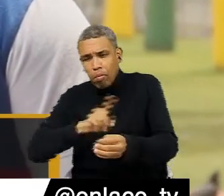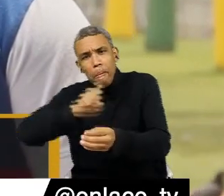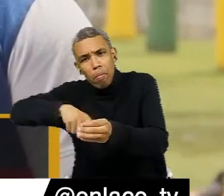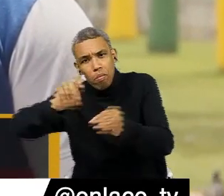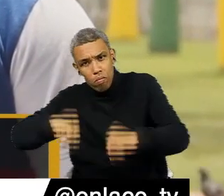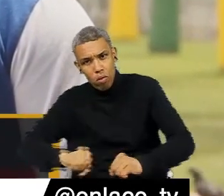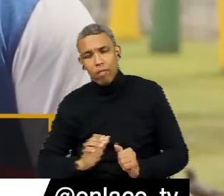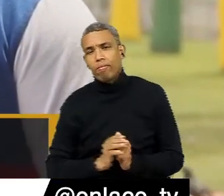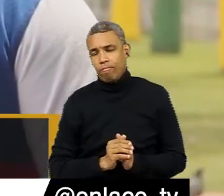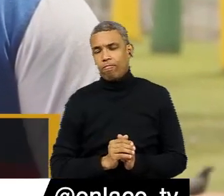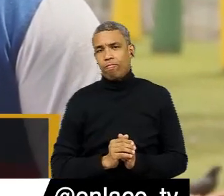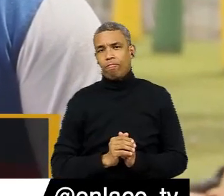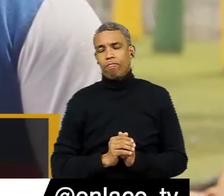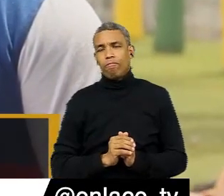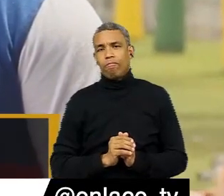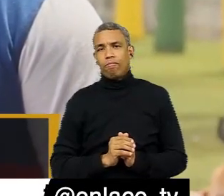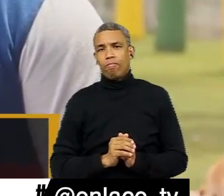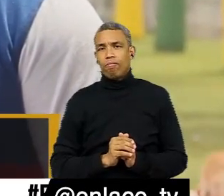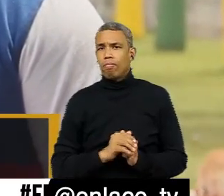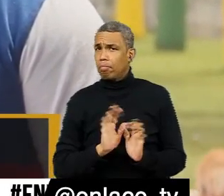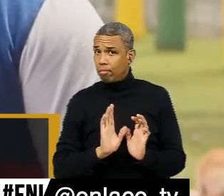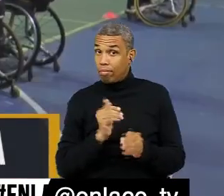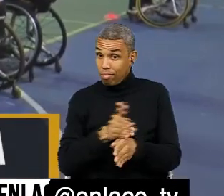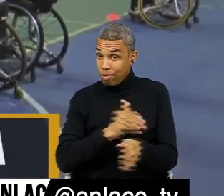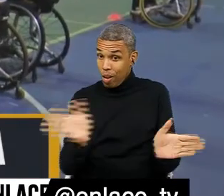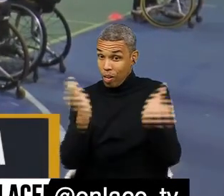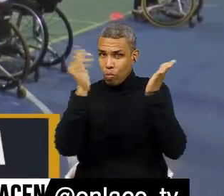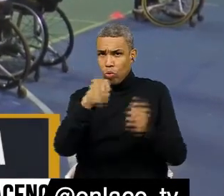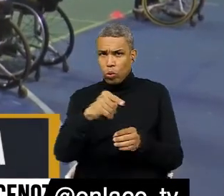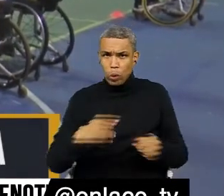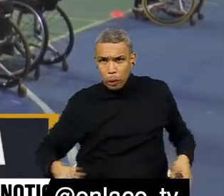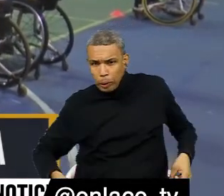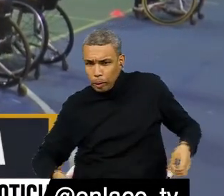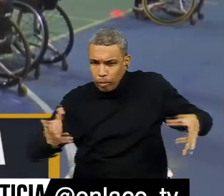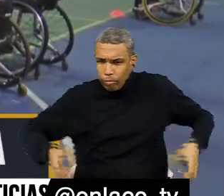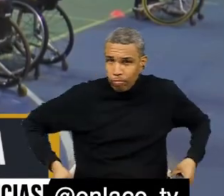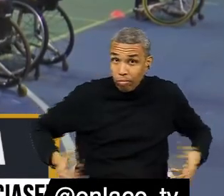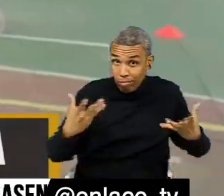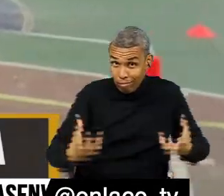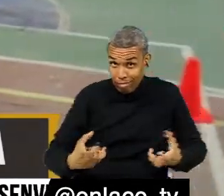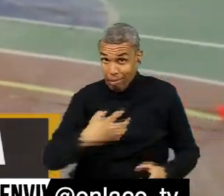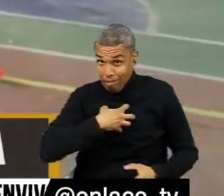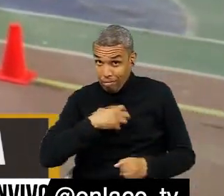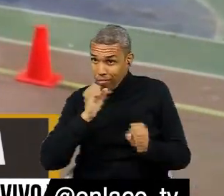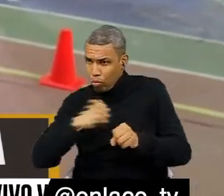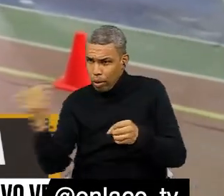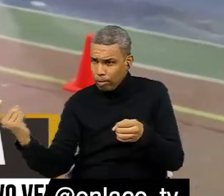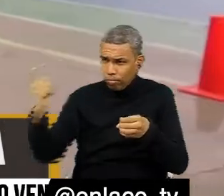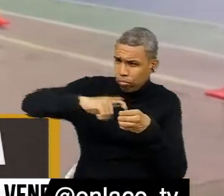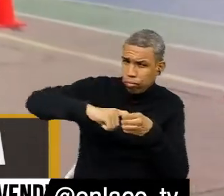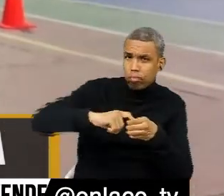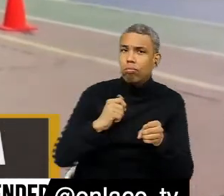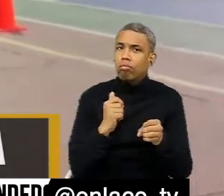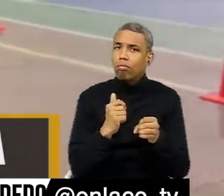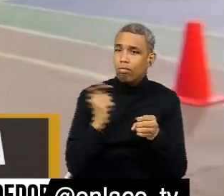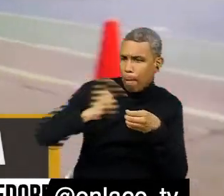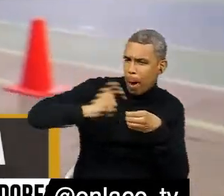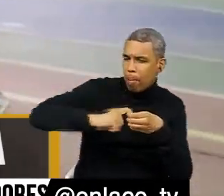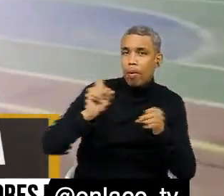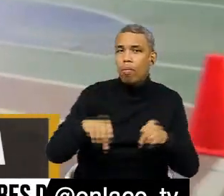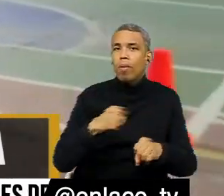para ser parte de la preselección para formar la selección Barranca Bermeja de baloncesto sobre silla de ruedas a las 6 de la tarde